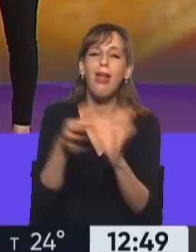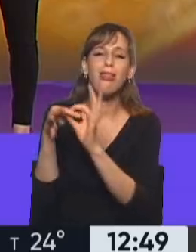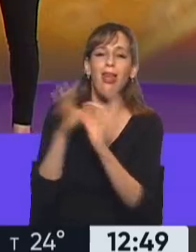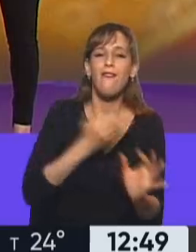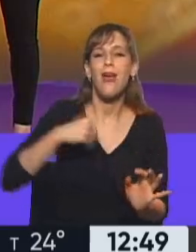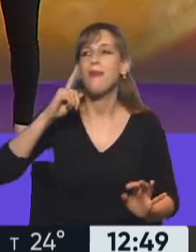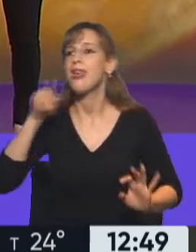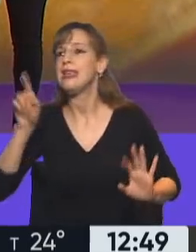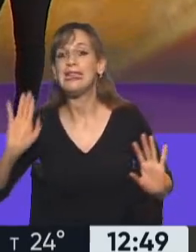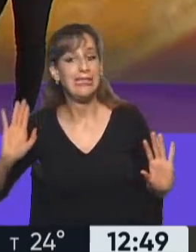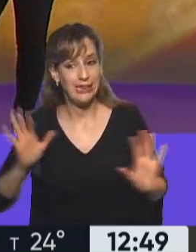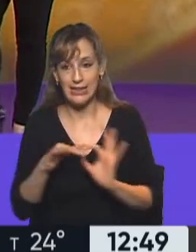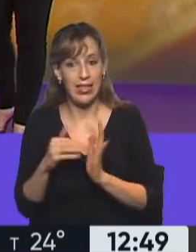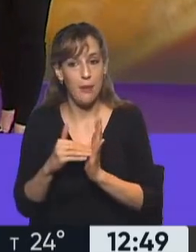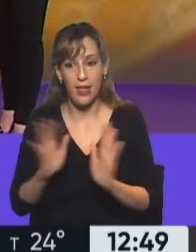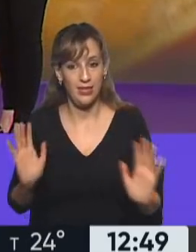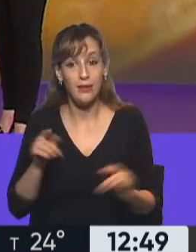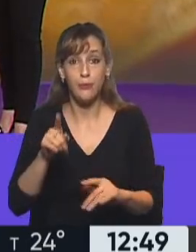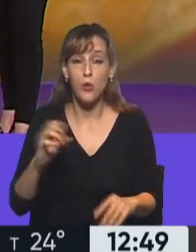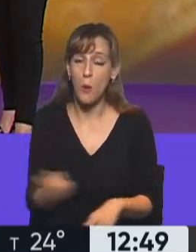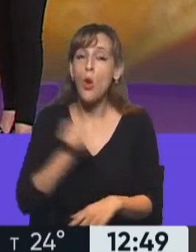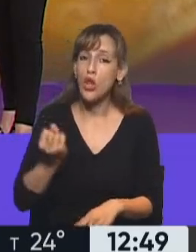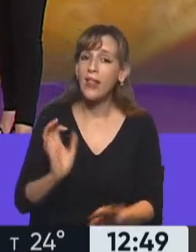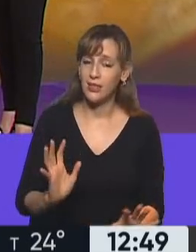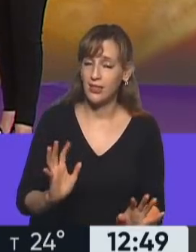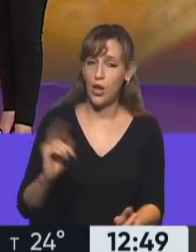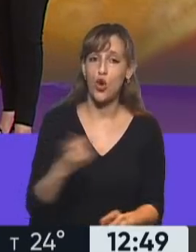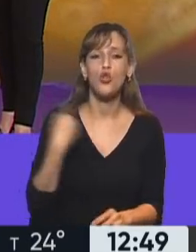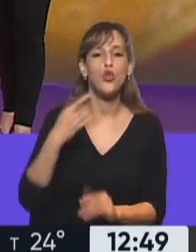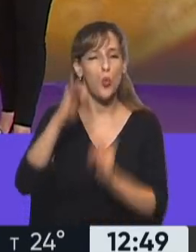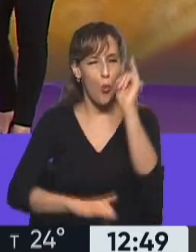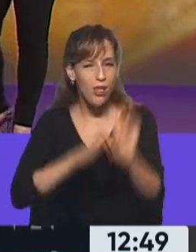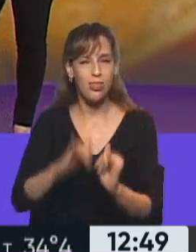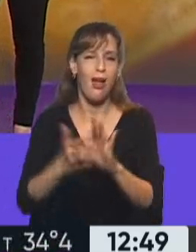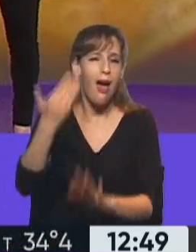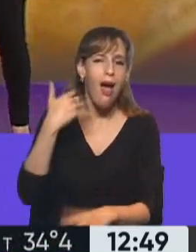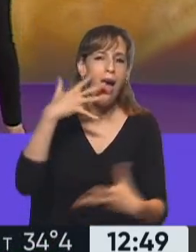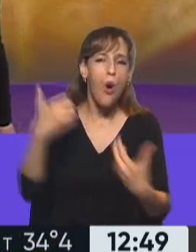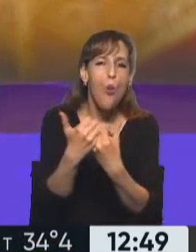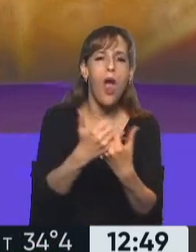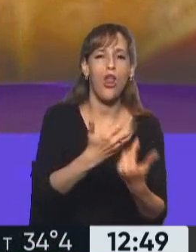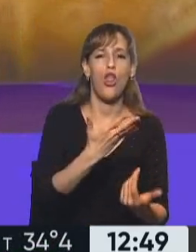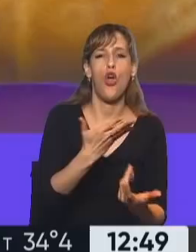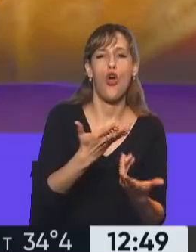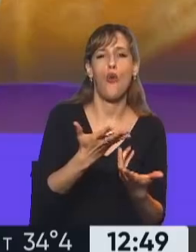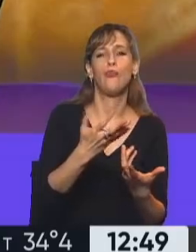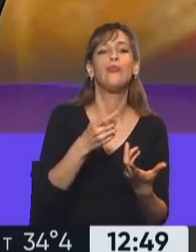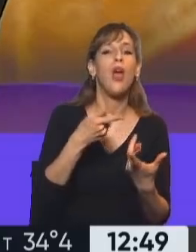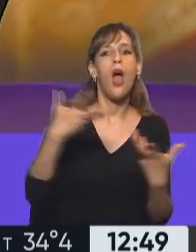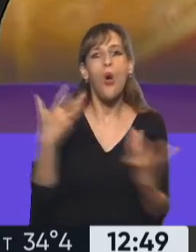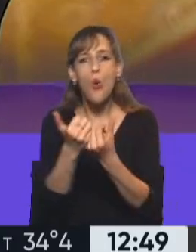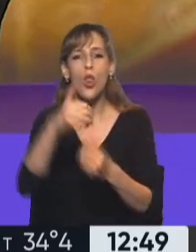Fondo Monetario Internacional. Eso también es importante. Nosotros acá lo marcamos, los acuerdos con el BID, los acuerdos con el Banco Mundial, lo mismo que